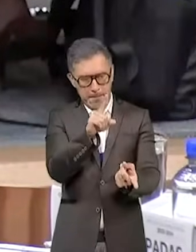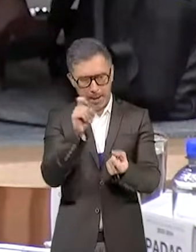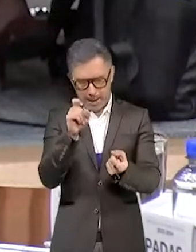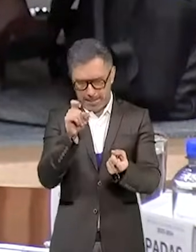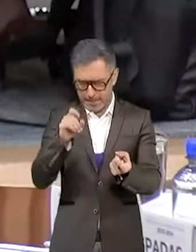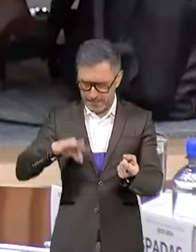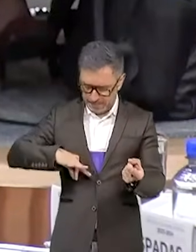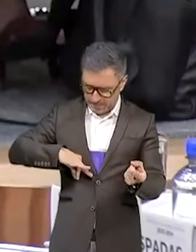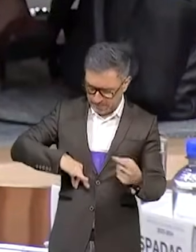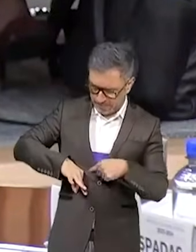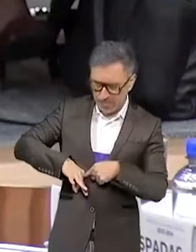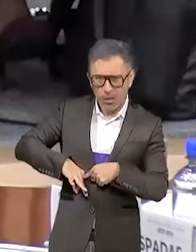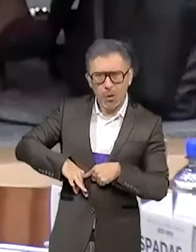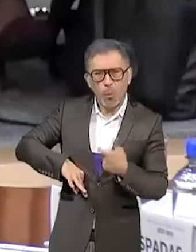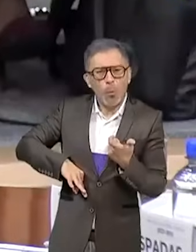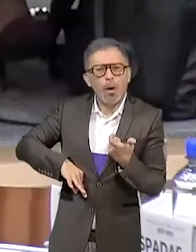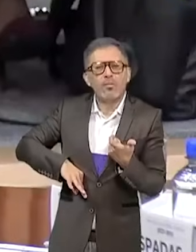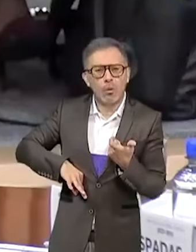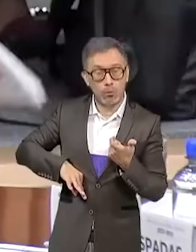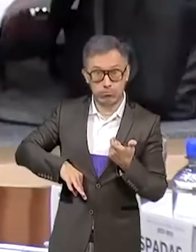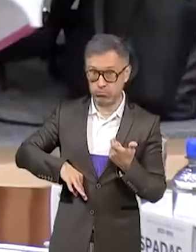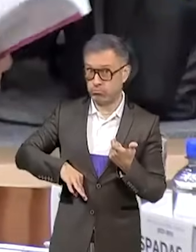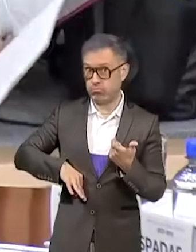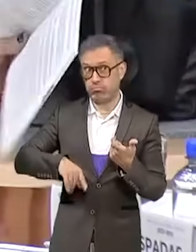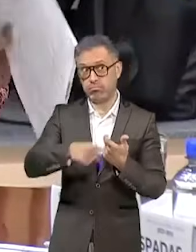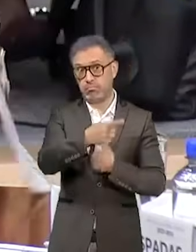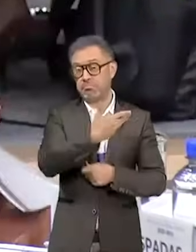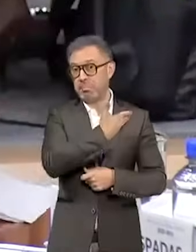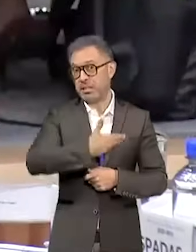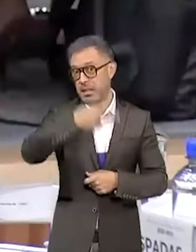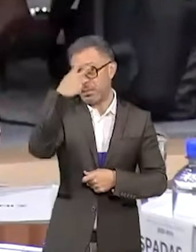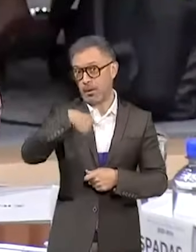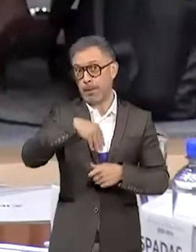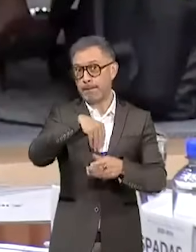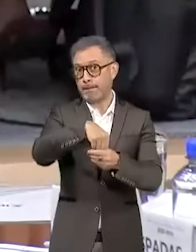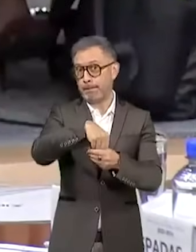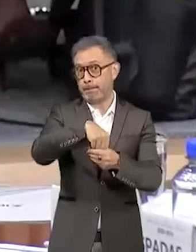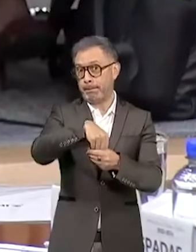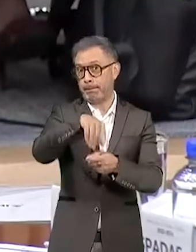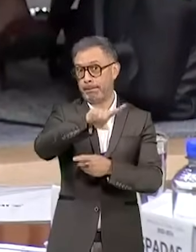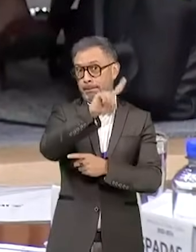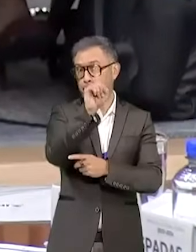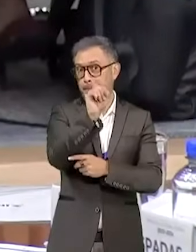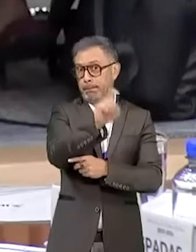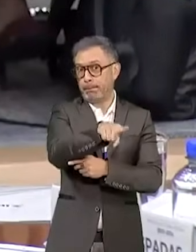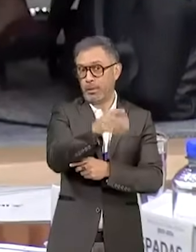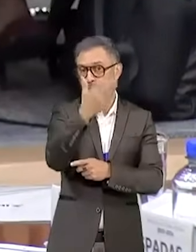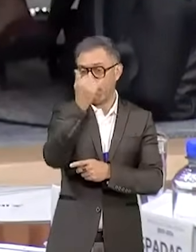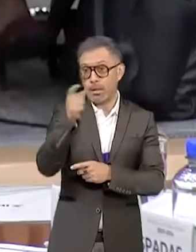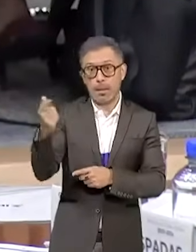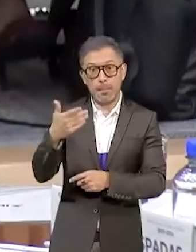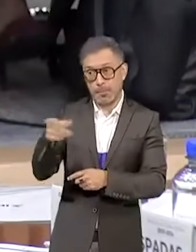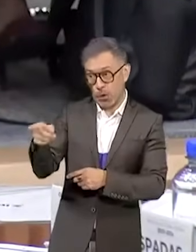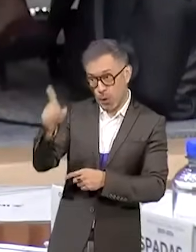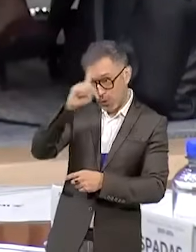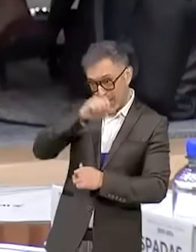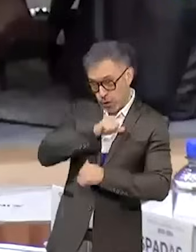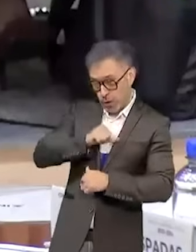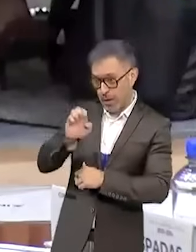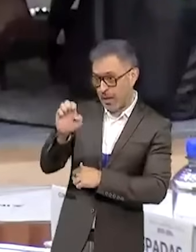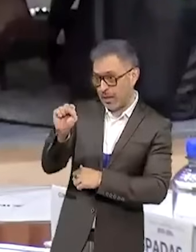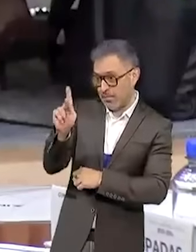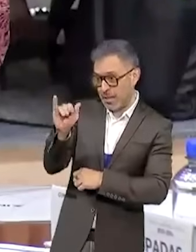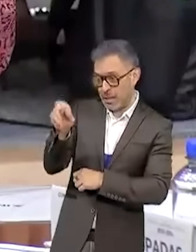respecto del presidente de la República, que como dijo el consejero Espadas, está en todo el derecho, es el presidente de la República